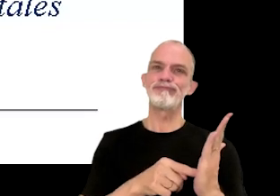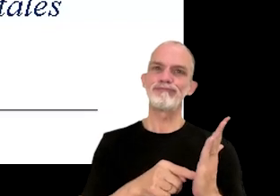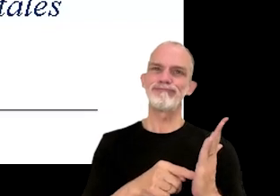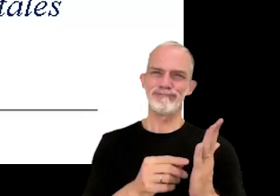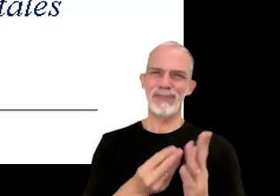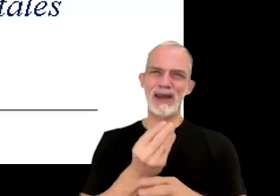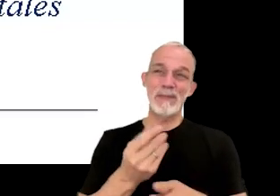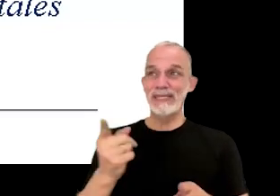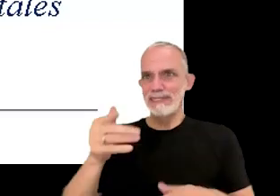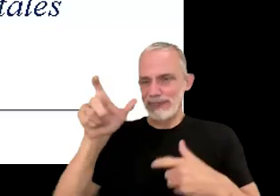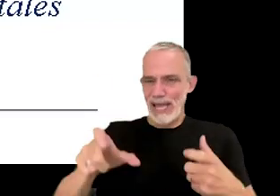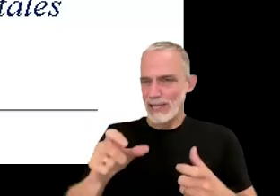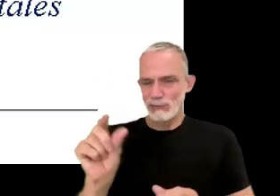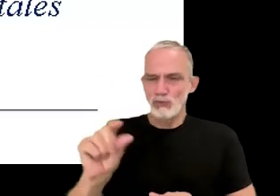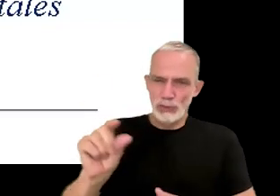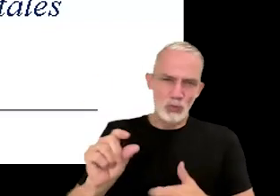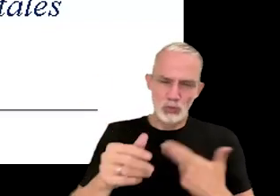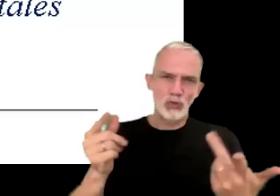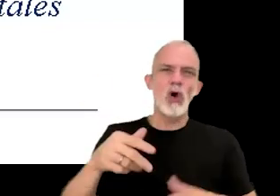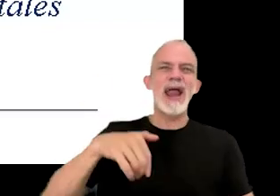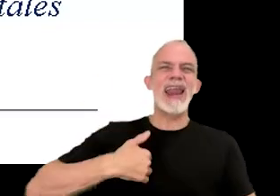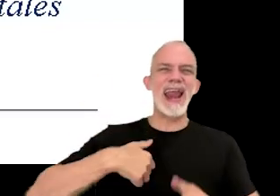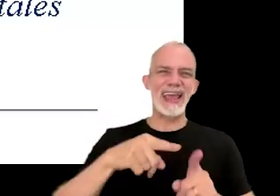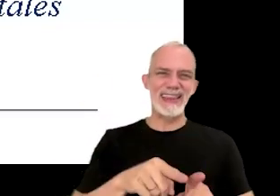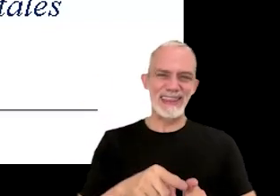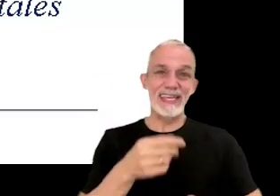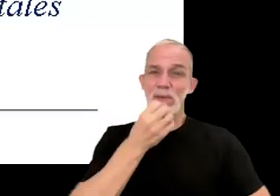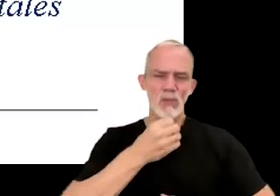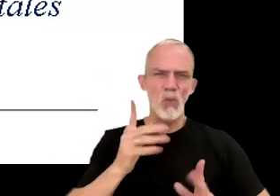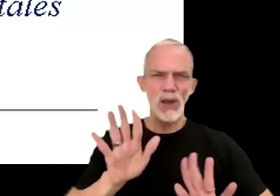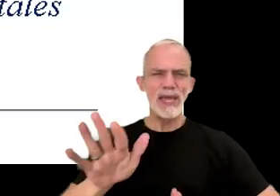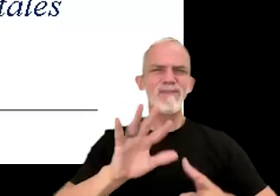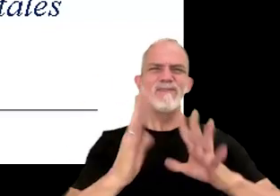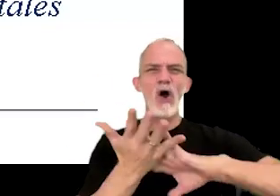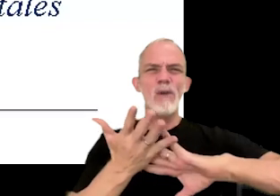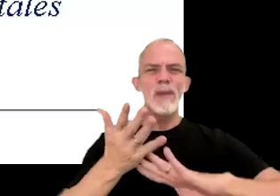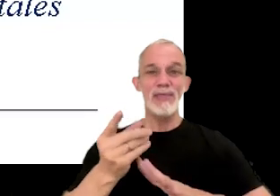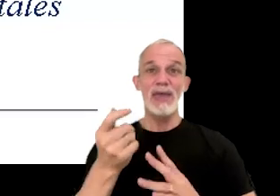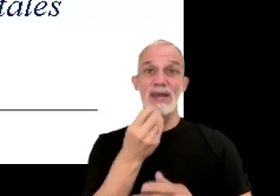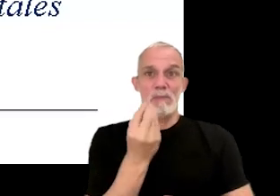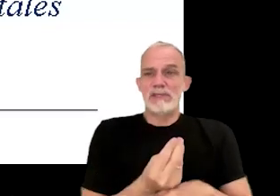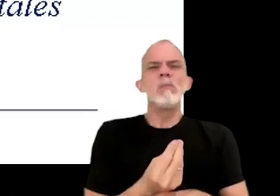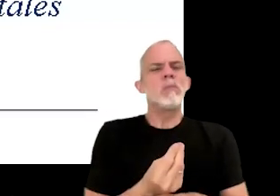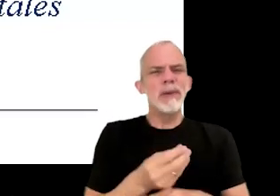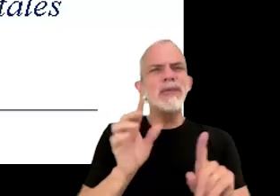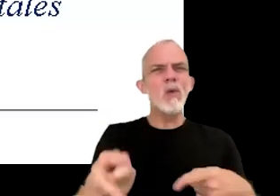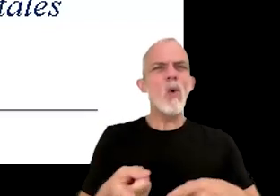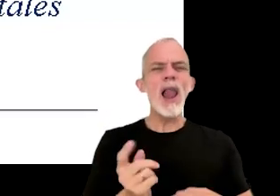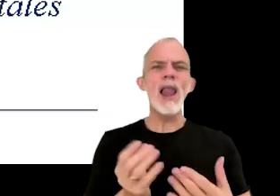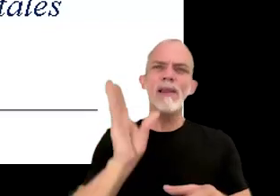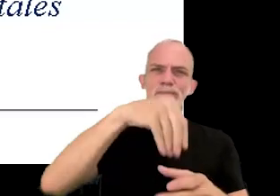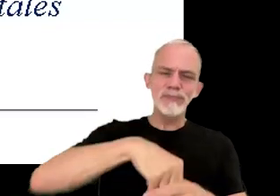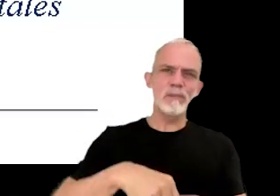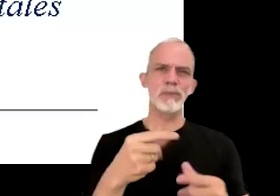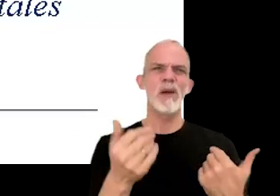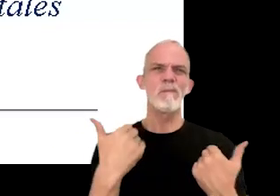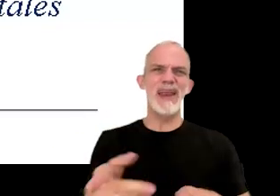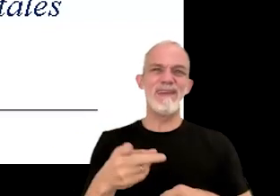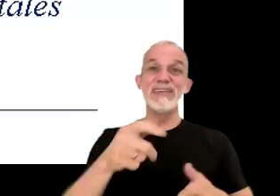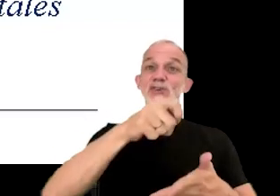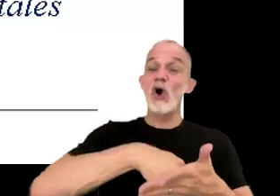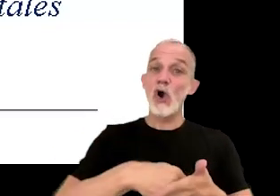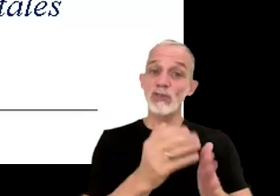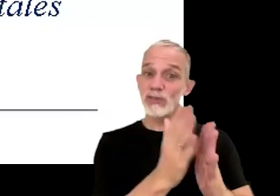representantes sustitutos en el país, cualquiera sea la modalidad de representación, y se incluye contratos